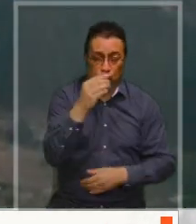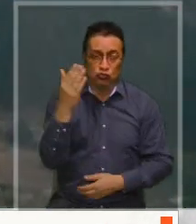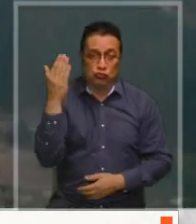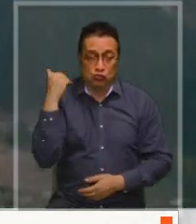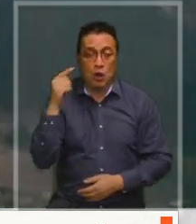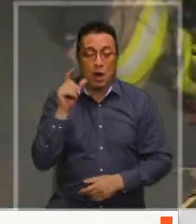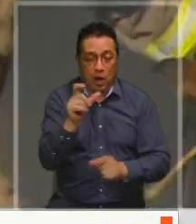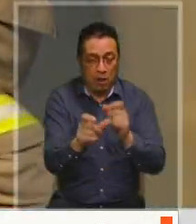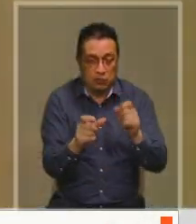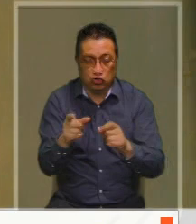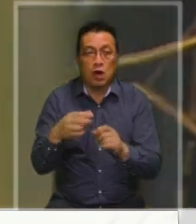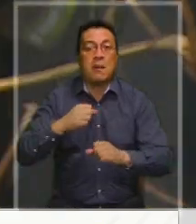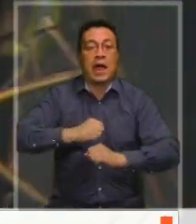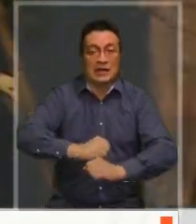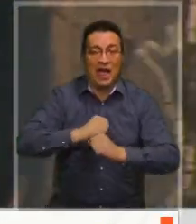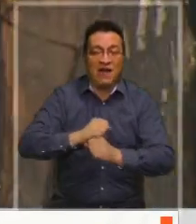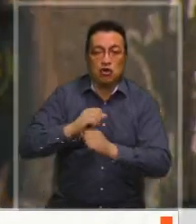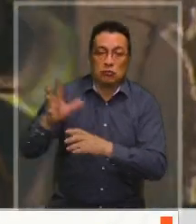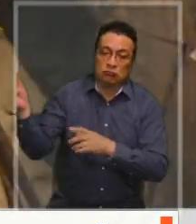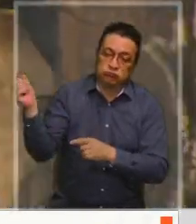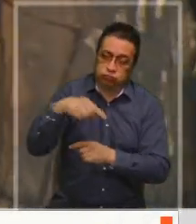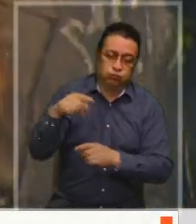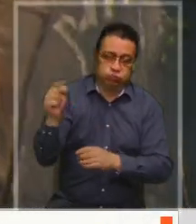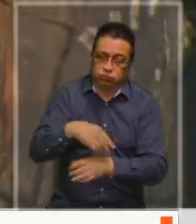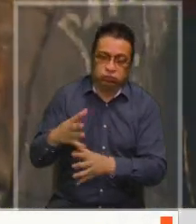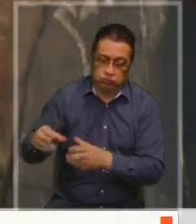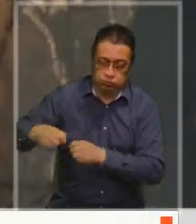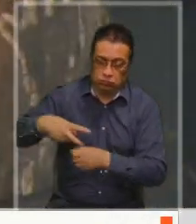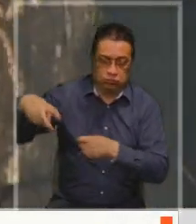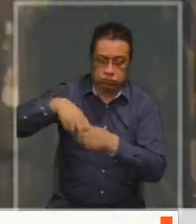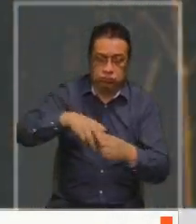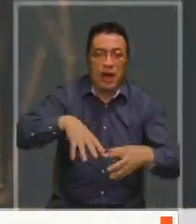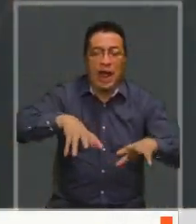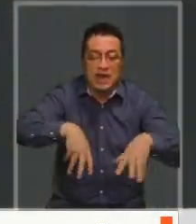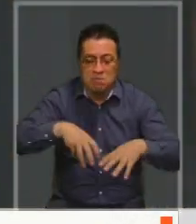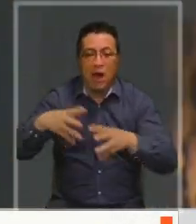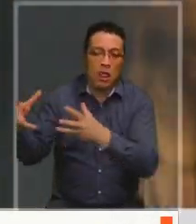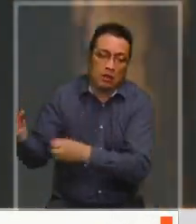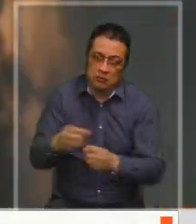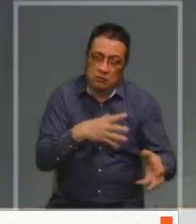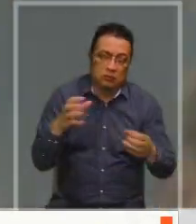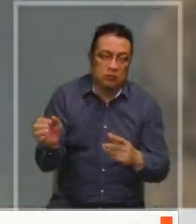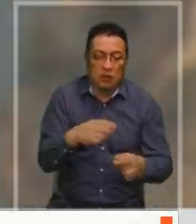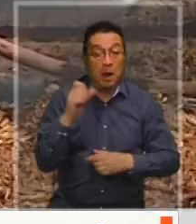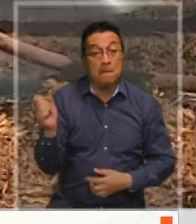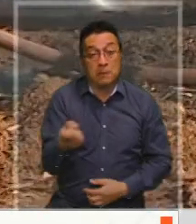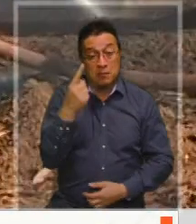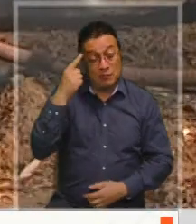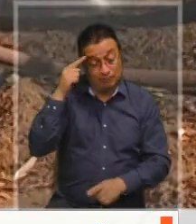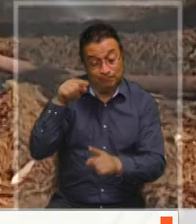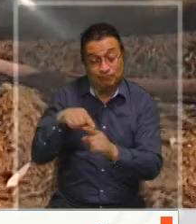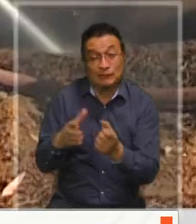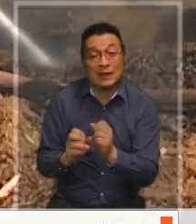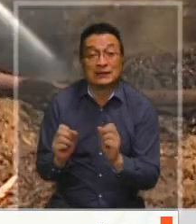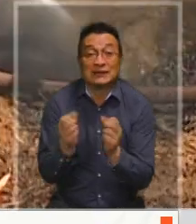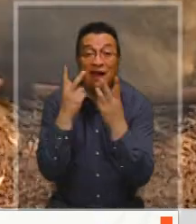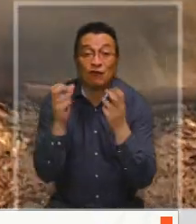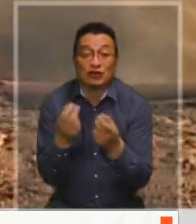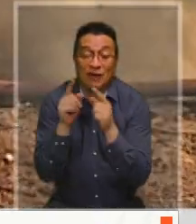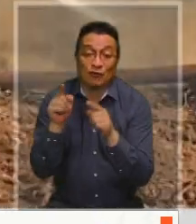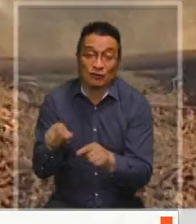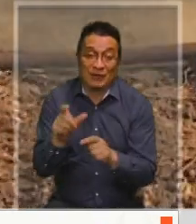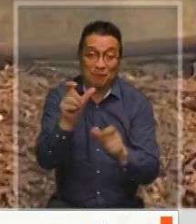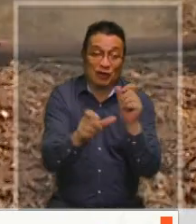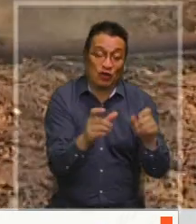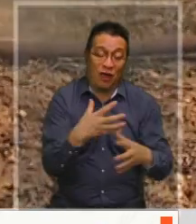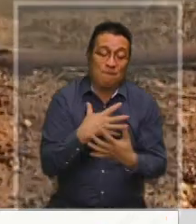que también estaba bajando con sus caballos con su digamos su mascota en general porque es lo primero que se piensa en salvar acá Esa es la prioridad